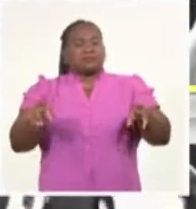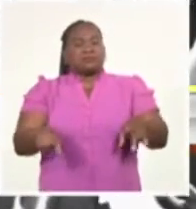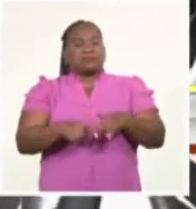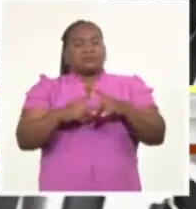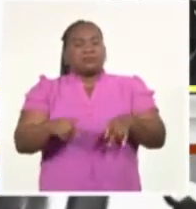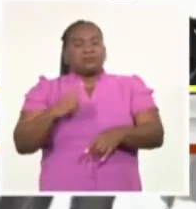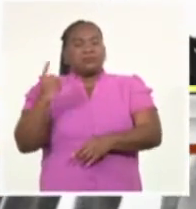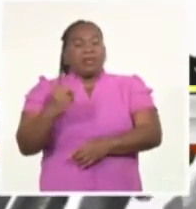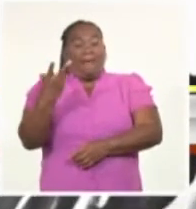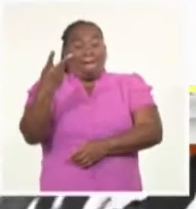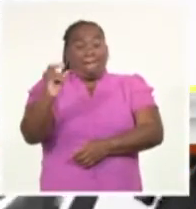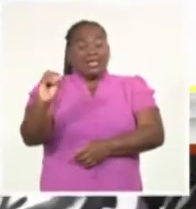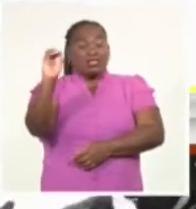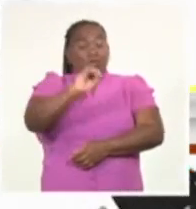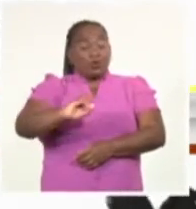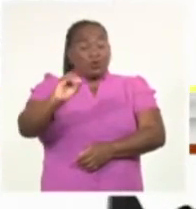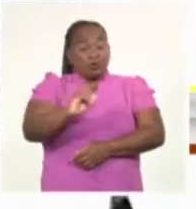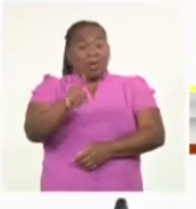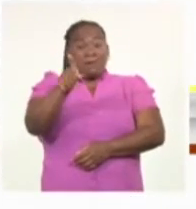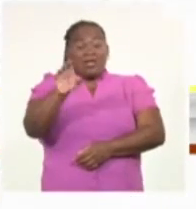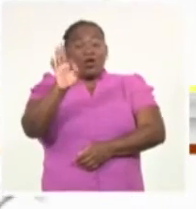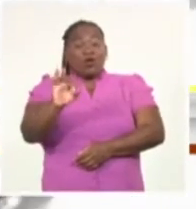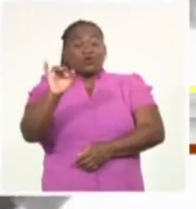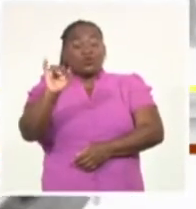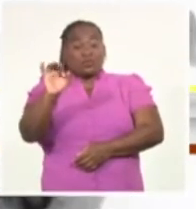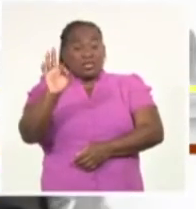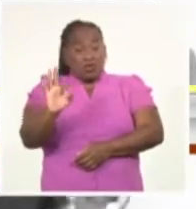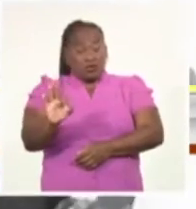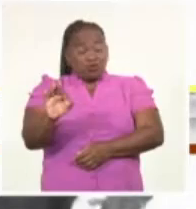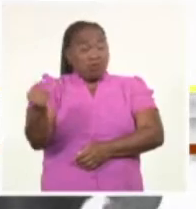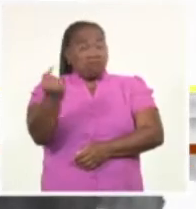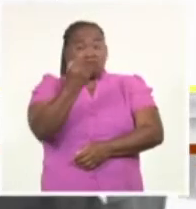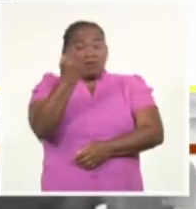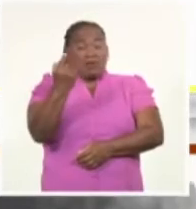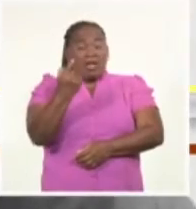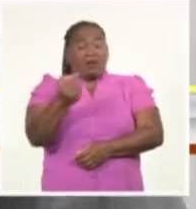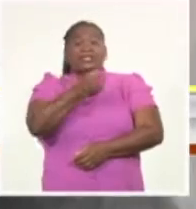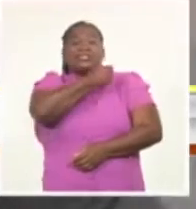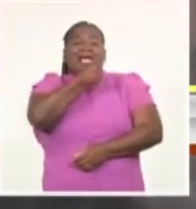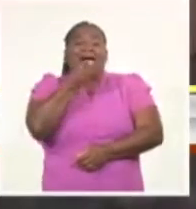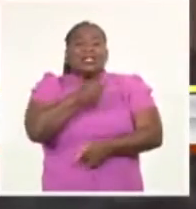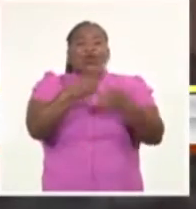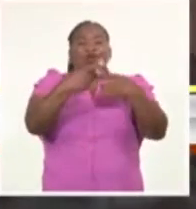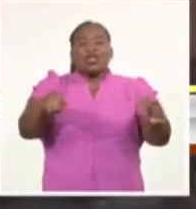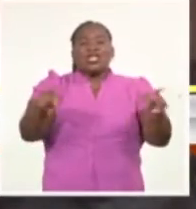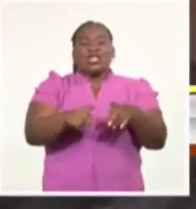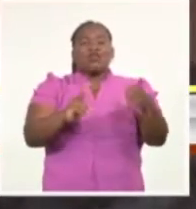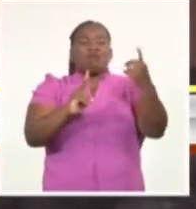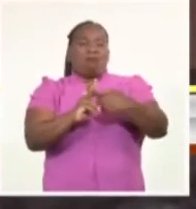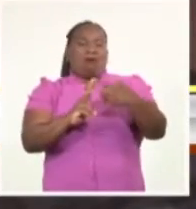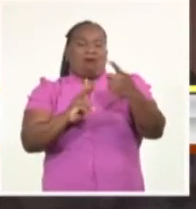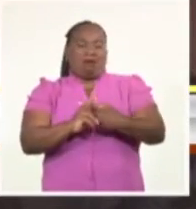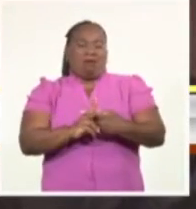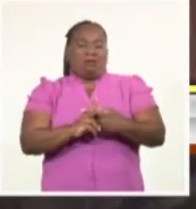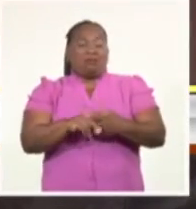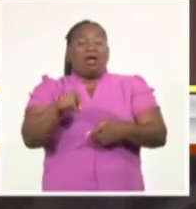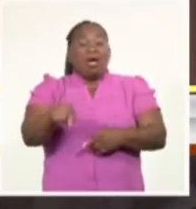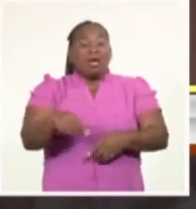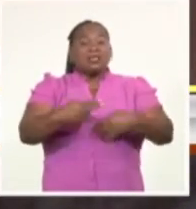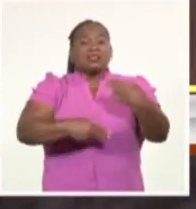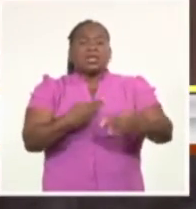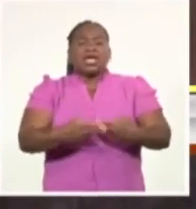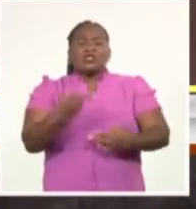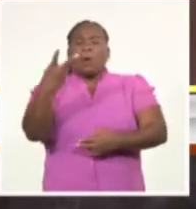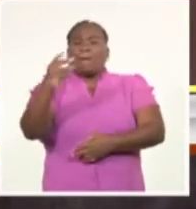El 20 de octubre de 1868 se entonó por vez primera el himno de Bayamo. Desde entonces se han realizado una veintena